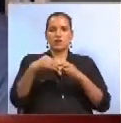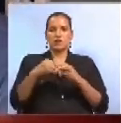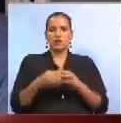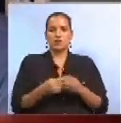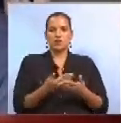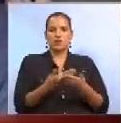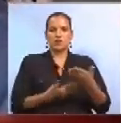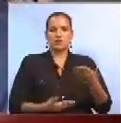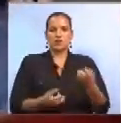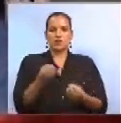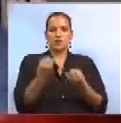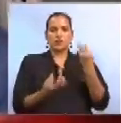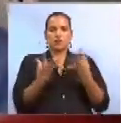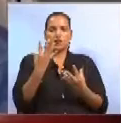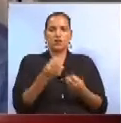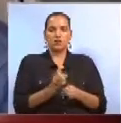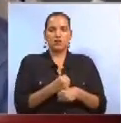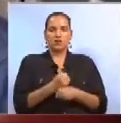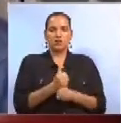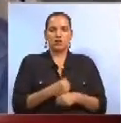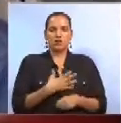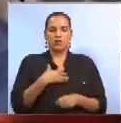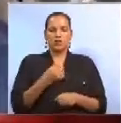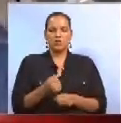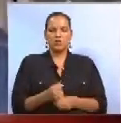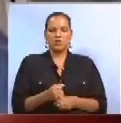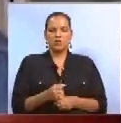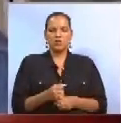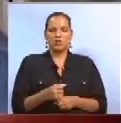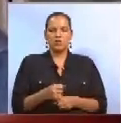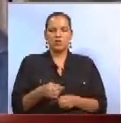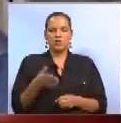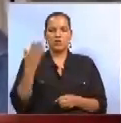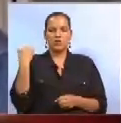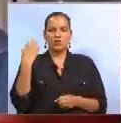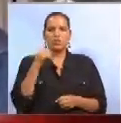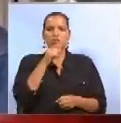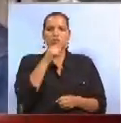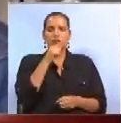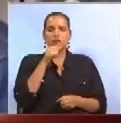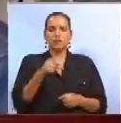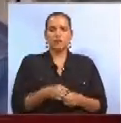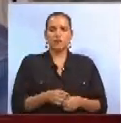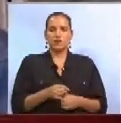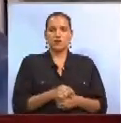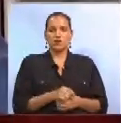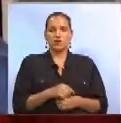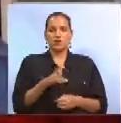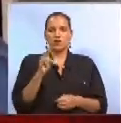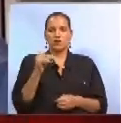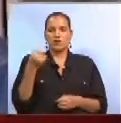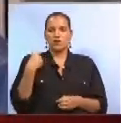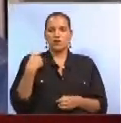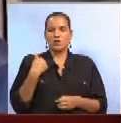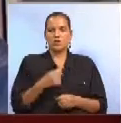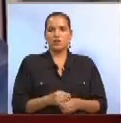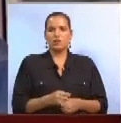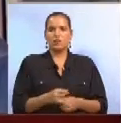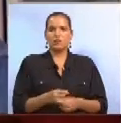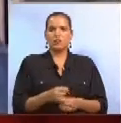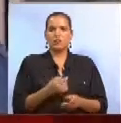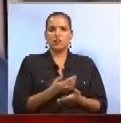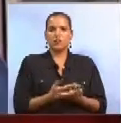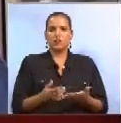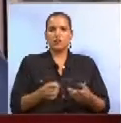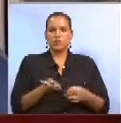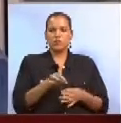mandó Refinería Esmeraldas, este es un material antiguo, ya ha perdido las partes